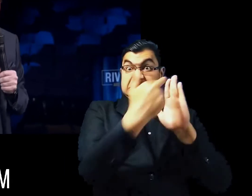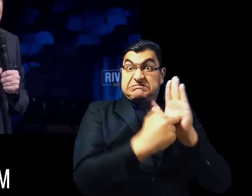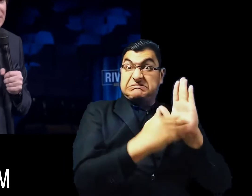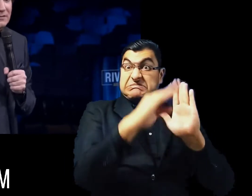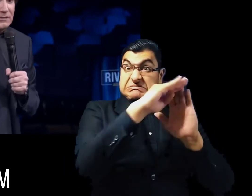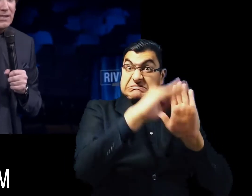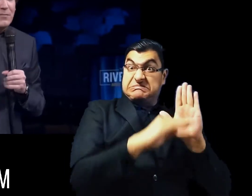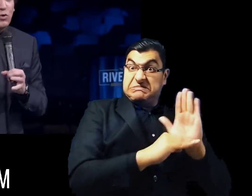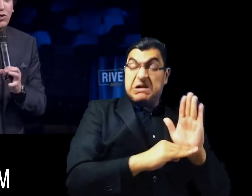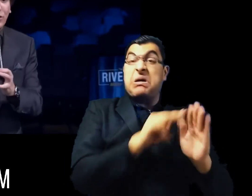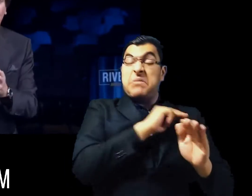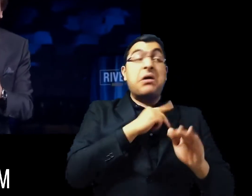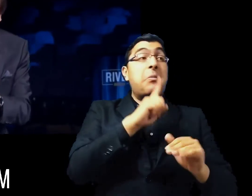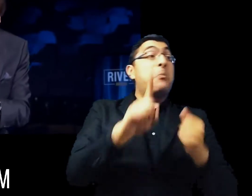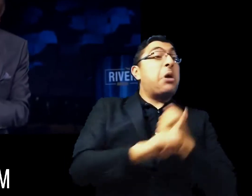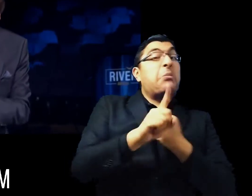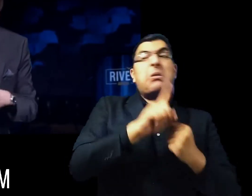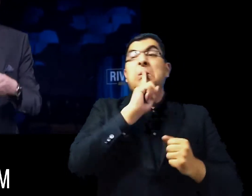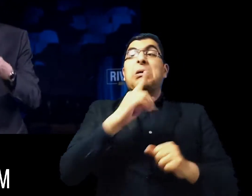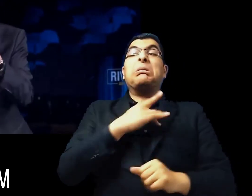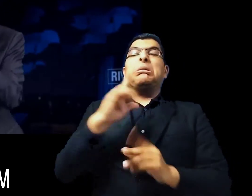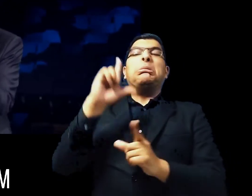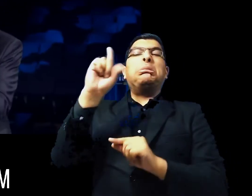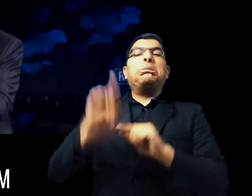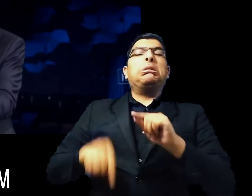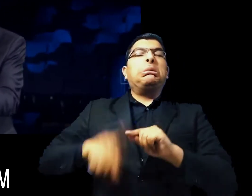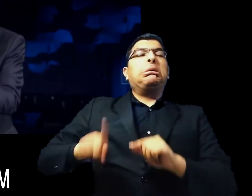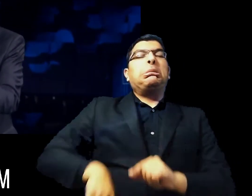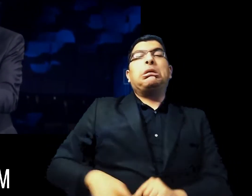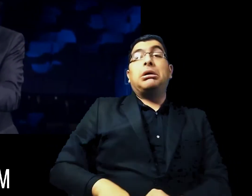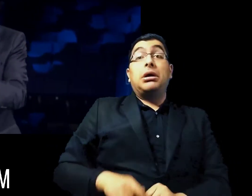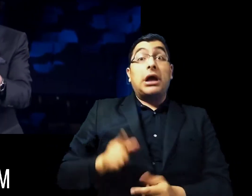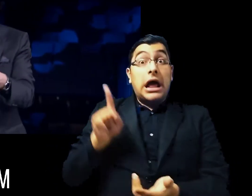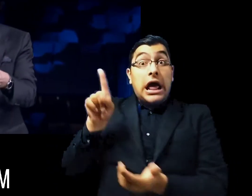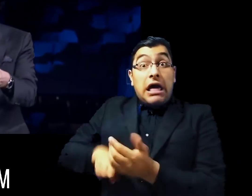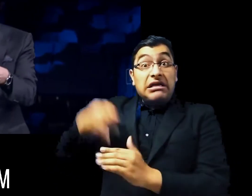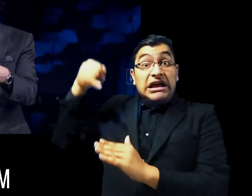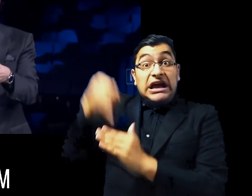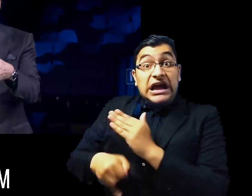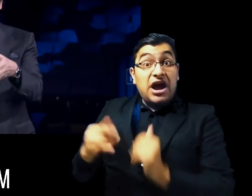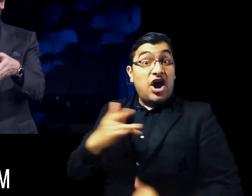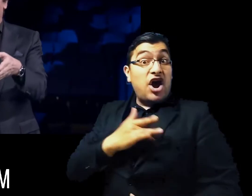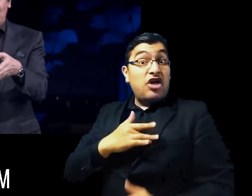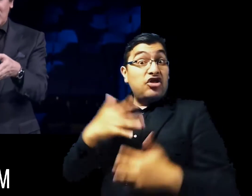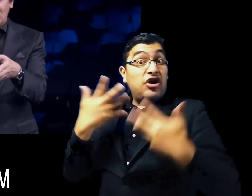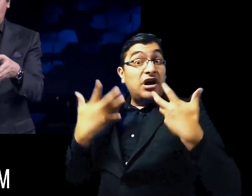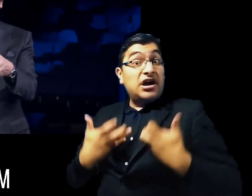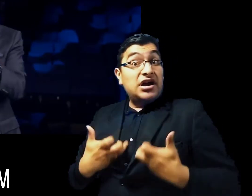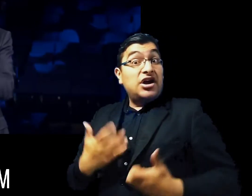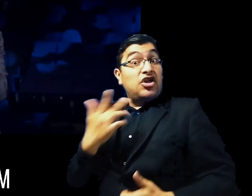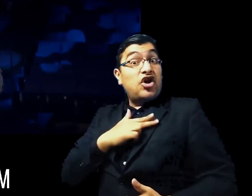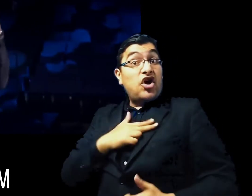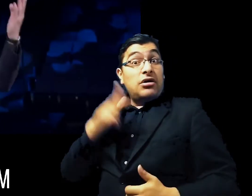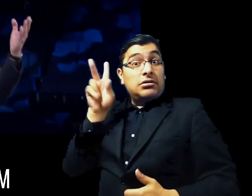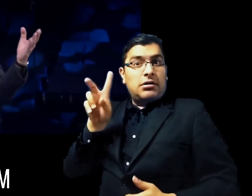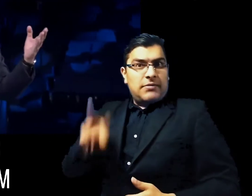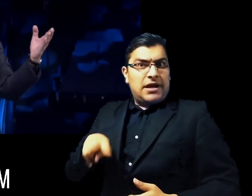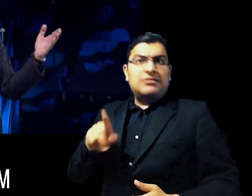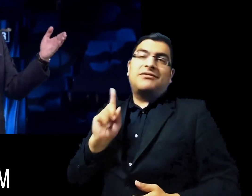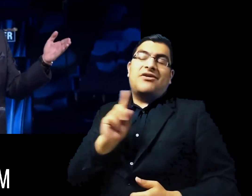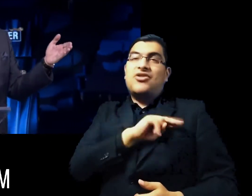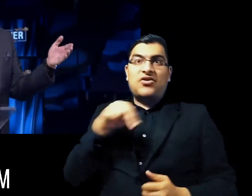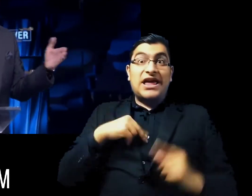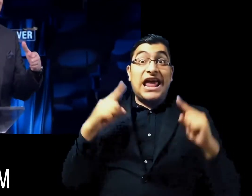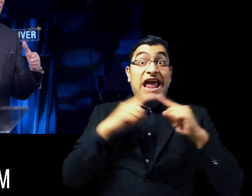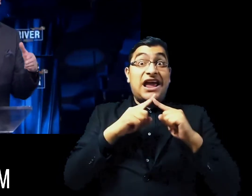los problemas, disminuyendo los síntomas, no va al hueso, al dolor. La iglesia está, a veces, cuando digo la iglesia somos nosotros,